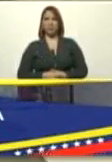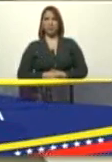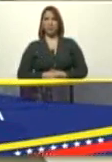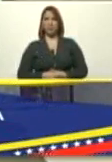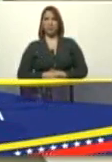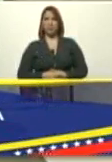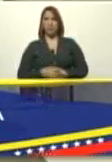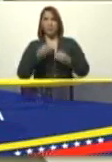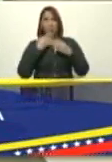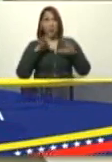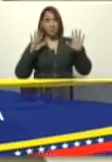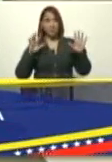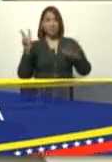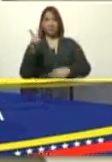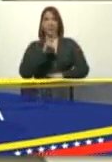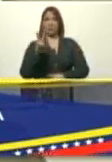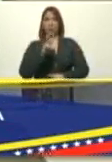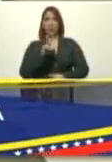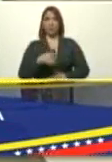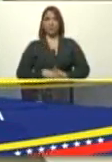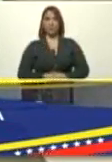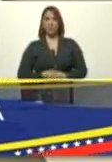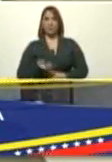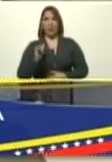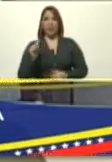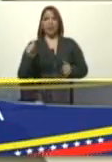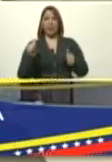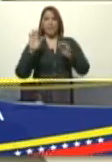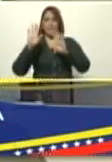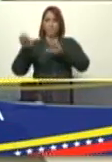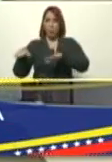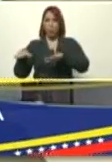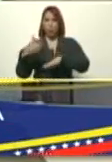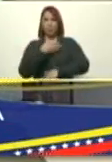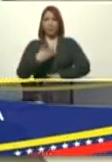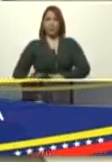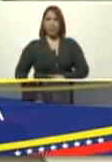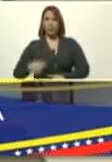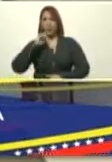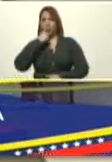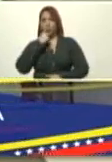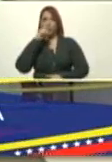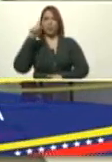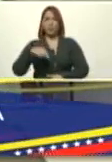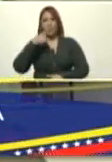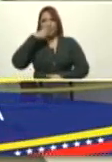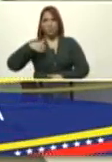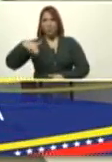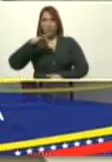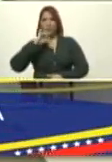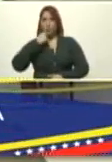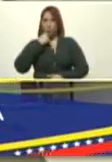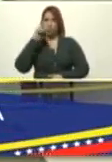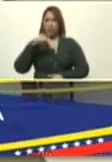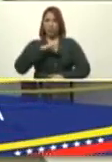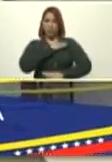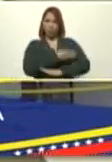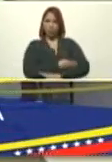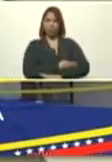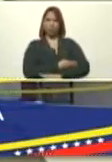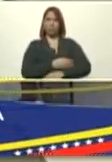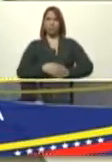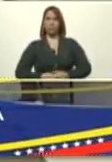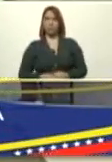Así que Venezuela está con Putin, está con Rusia, está con las causas valientes y justas del